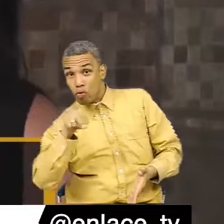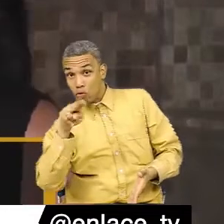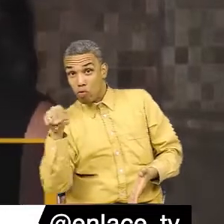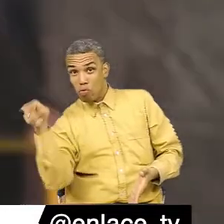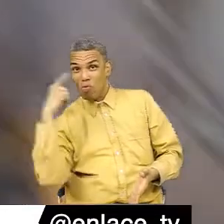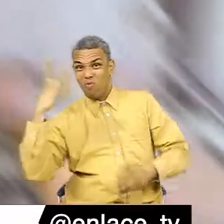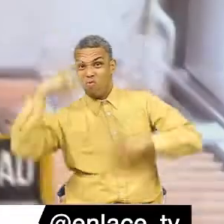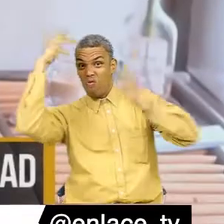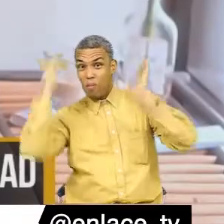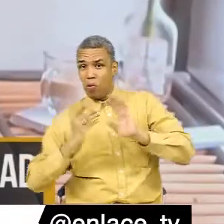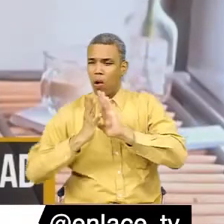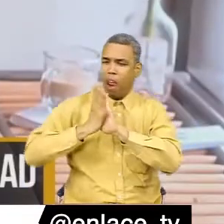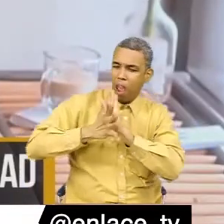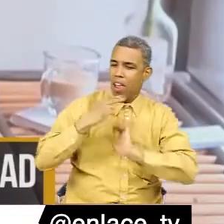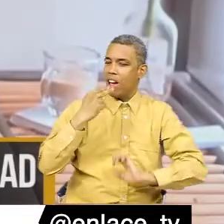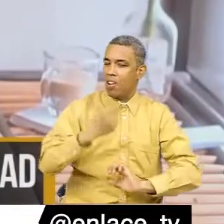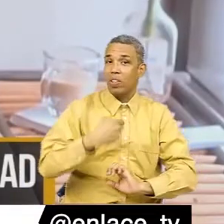como narrador oral.